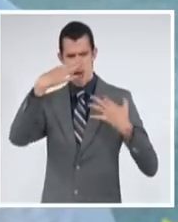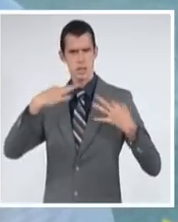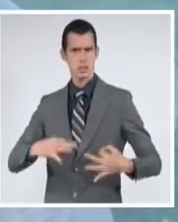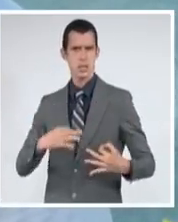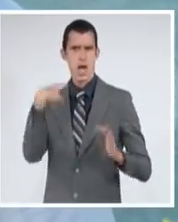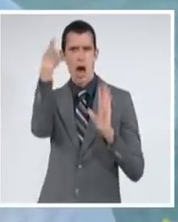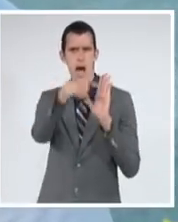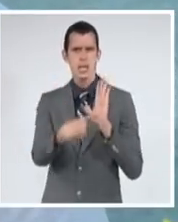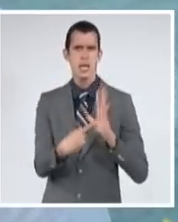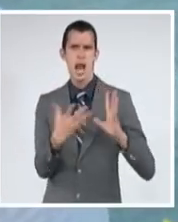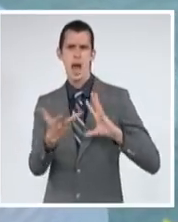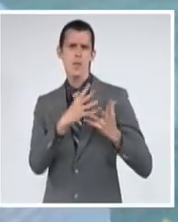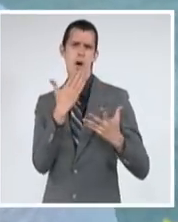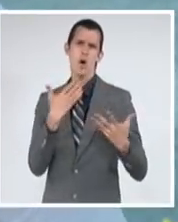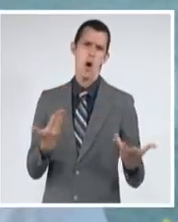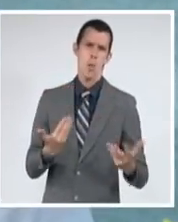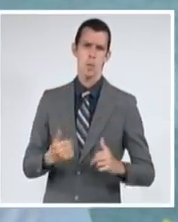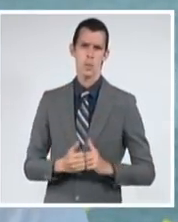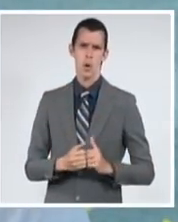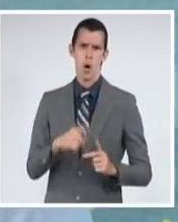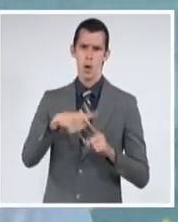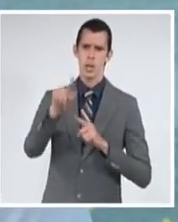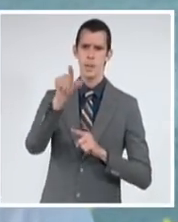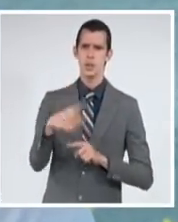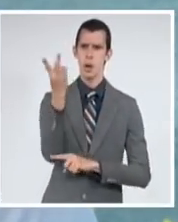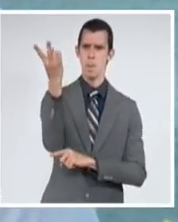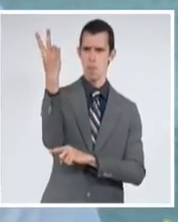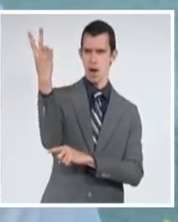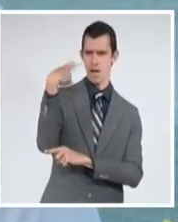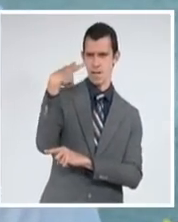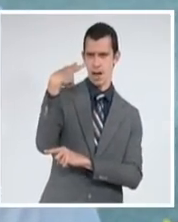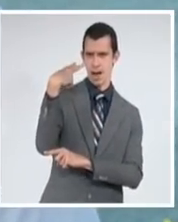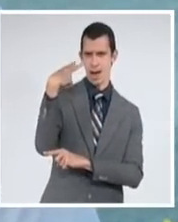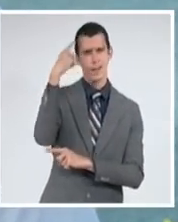actúo, es como si me estuvieran mirando.